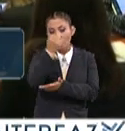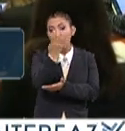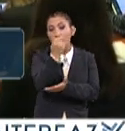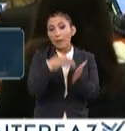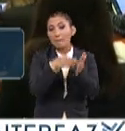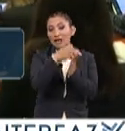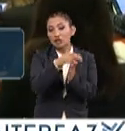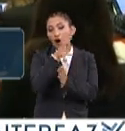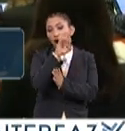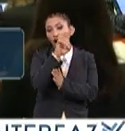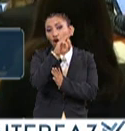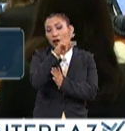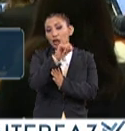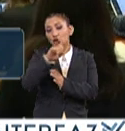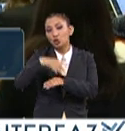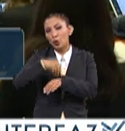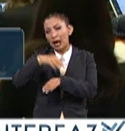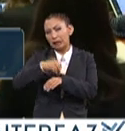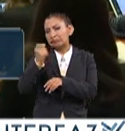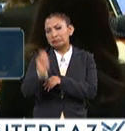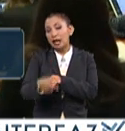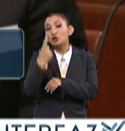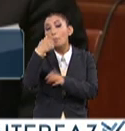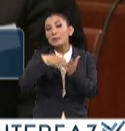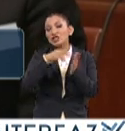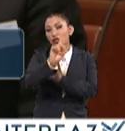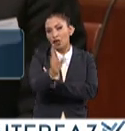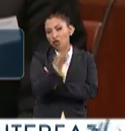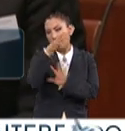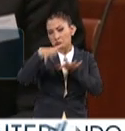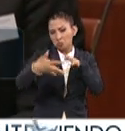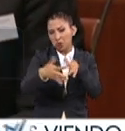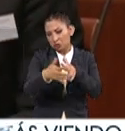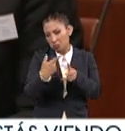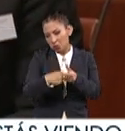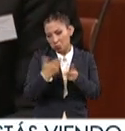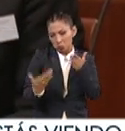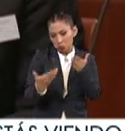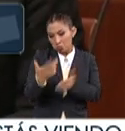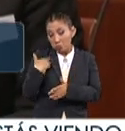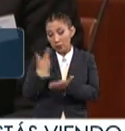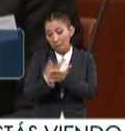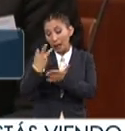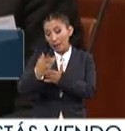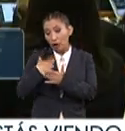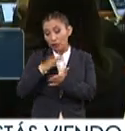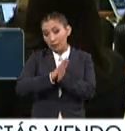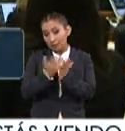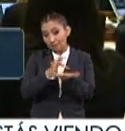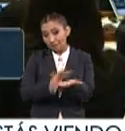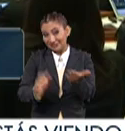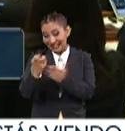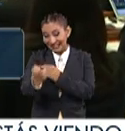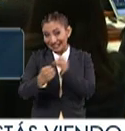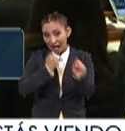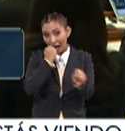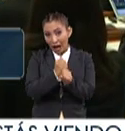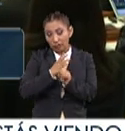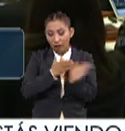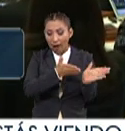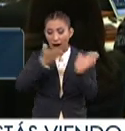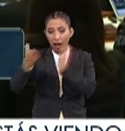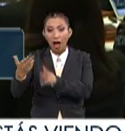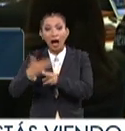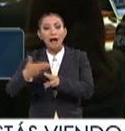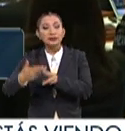9 millones de coronas suecas, es decir, $1 millón aproximadamente. El galardón de literatura de este año se